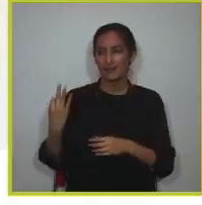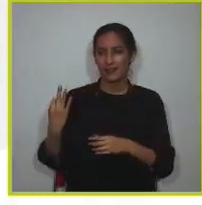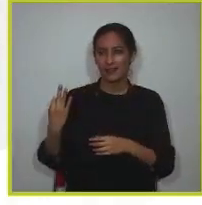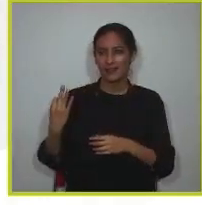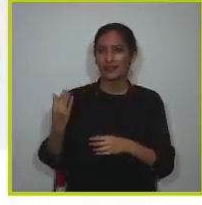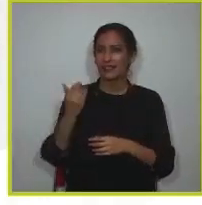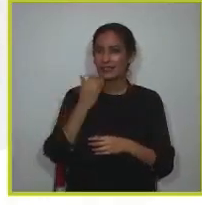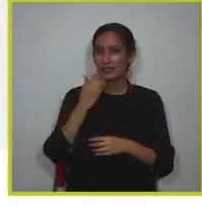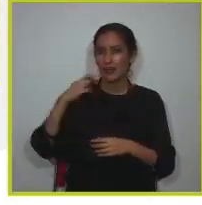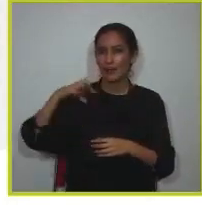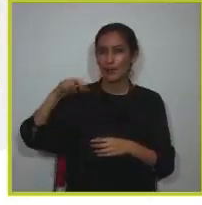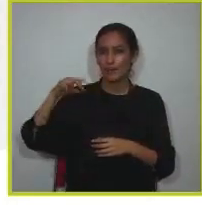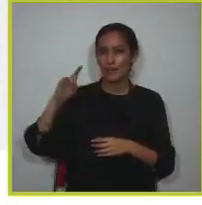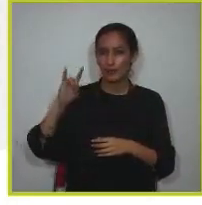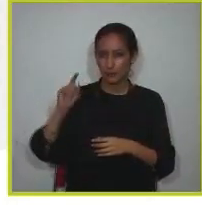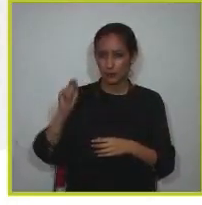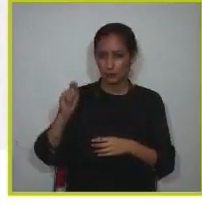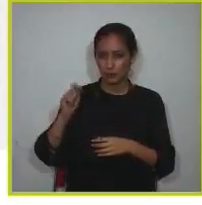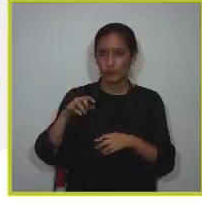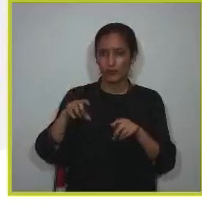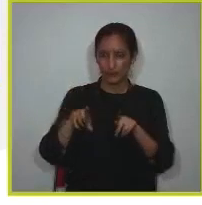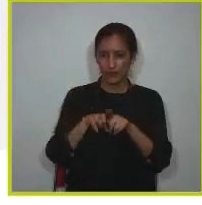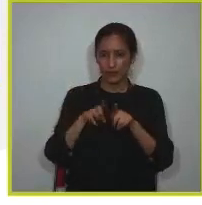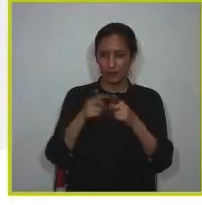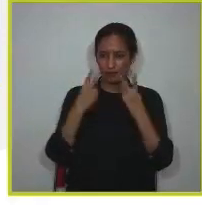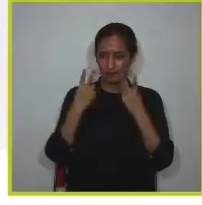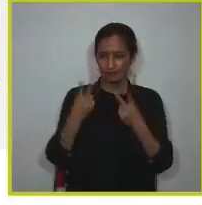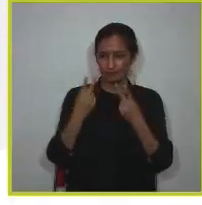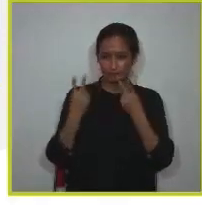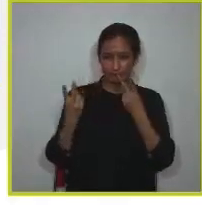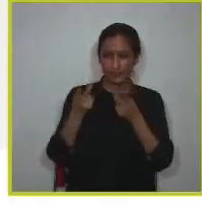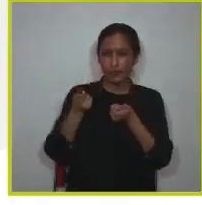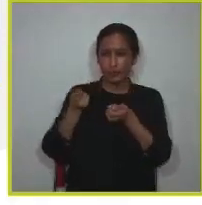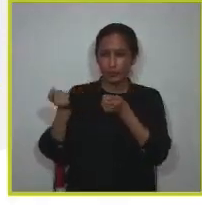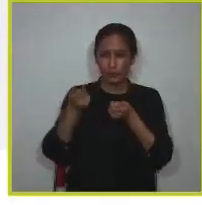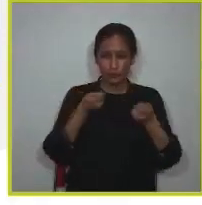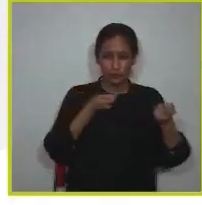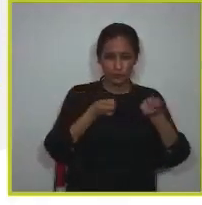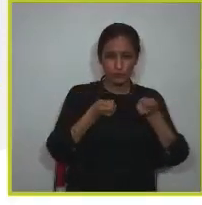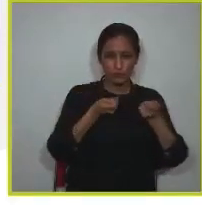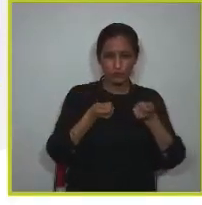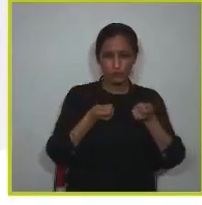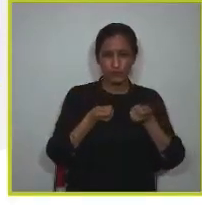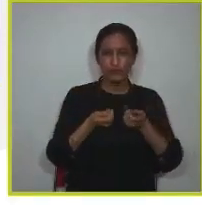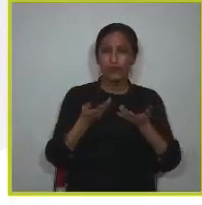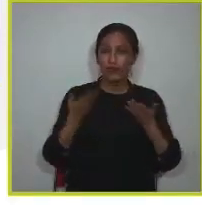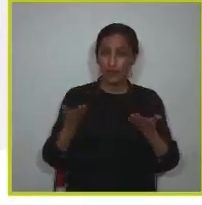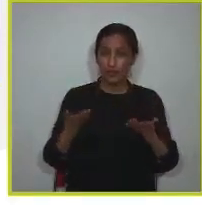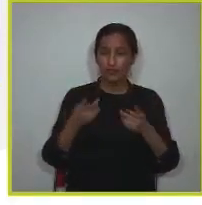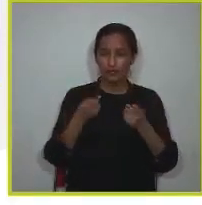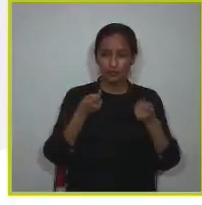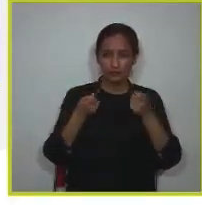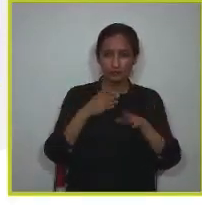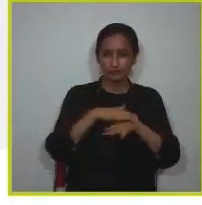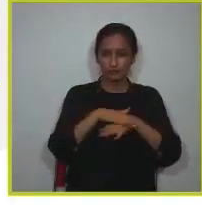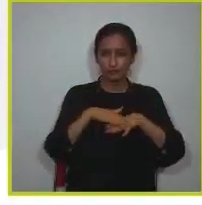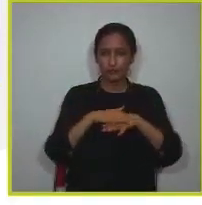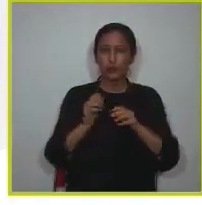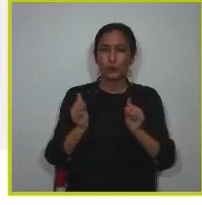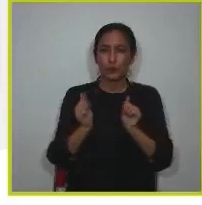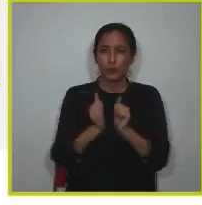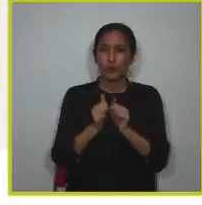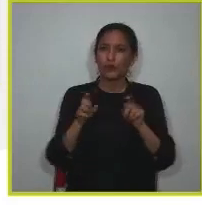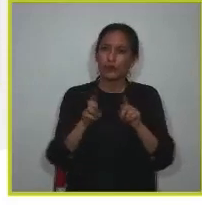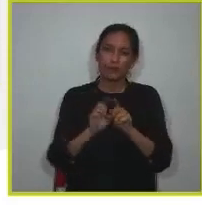este caso el penut que utiliza justamente un enfoque de prevención esta perspectiva juntamente